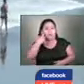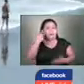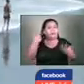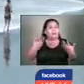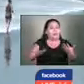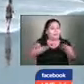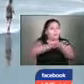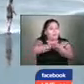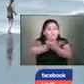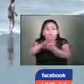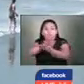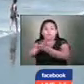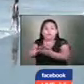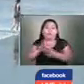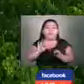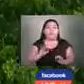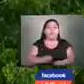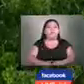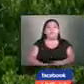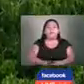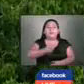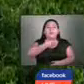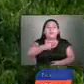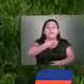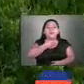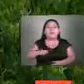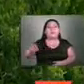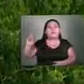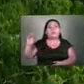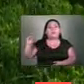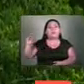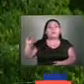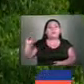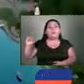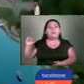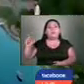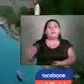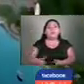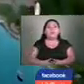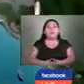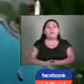un despliegue de limpieza en los lugares turísticos. Informó para Noticiero Hechos, Rommel Hernández.